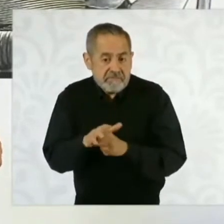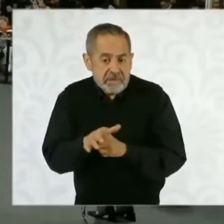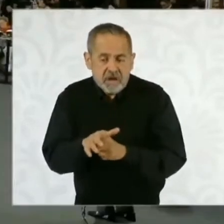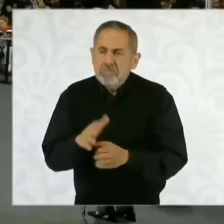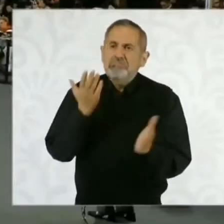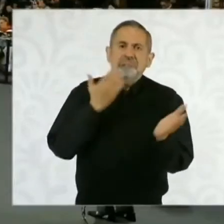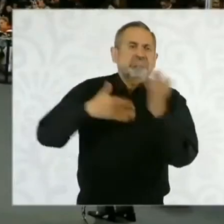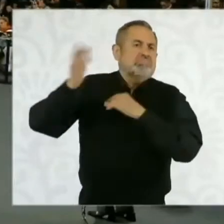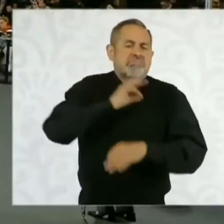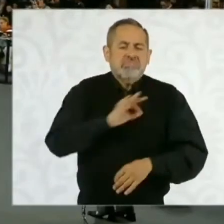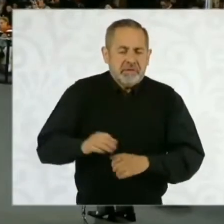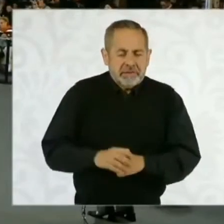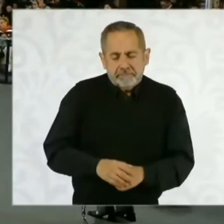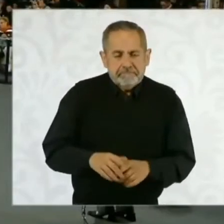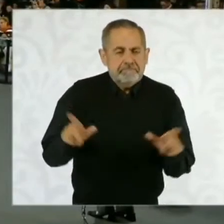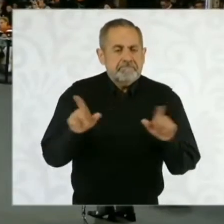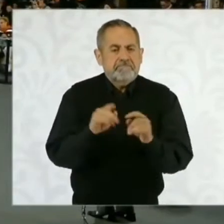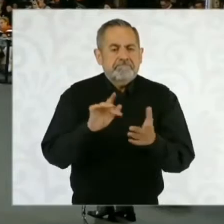Gracias.